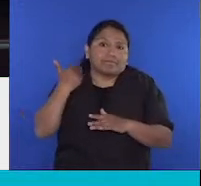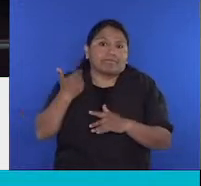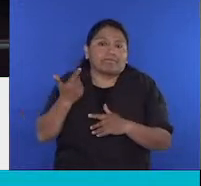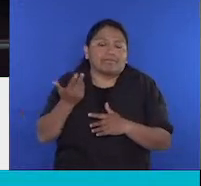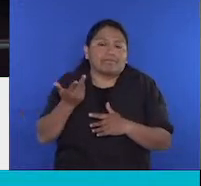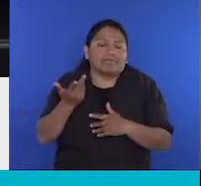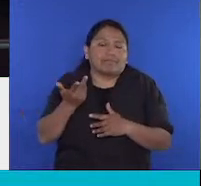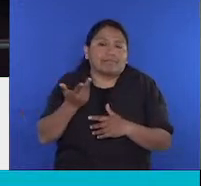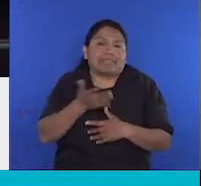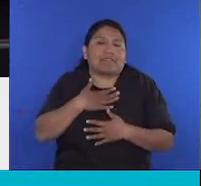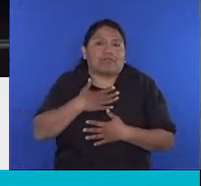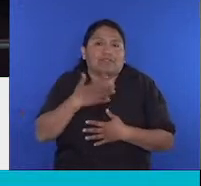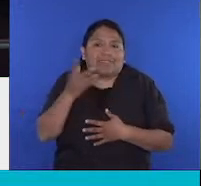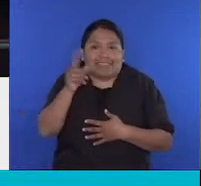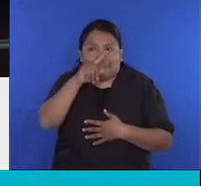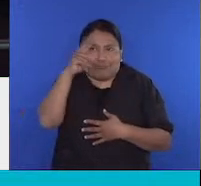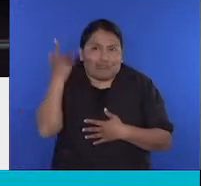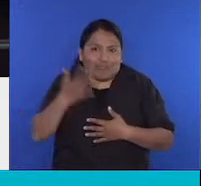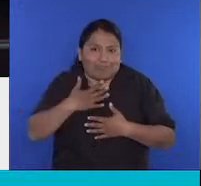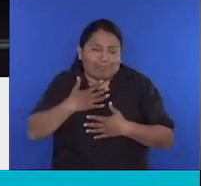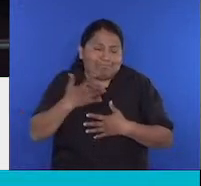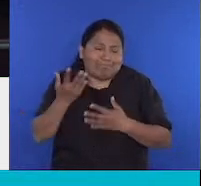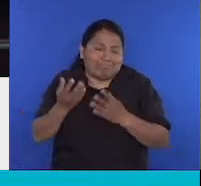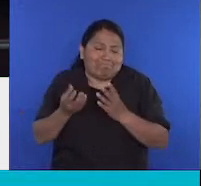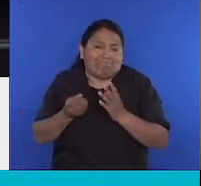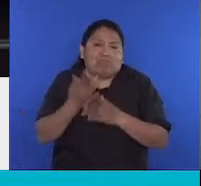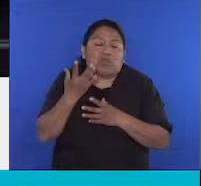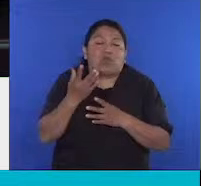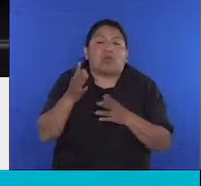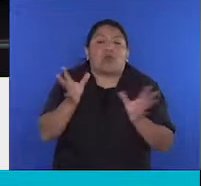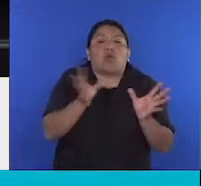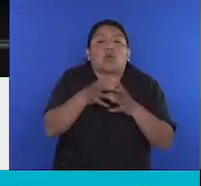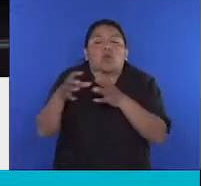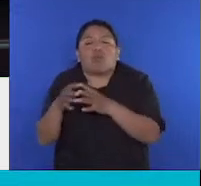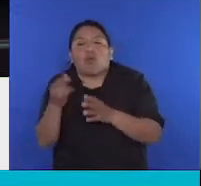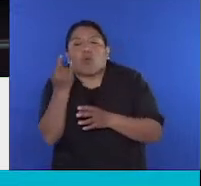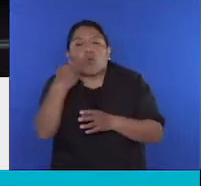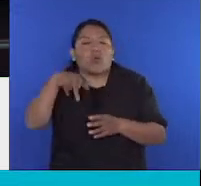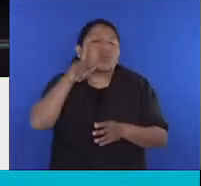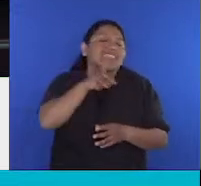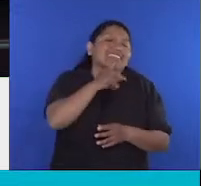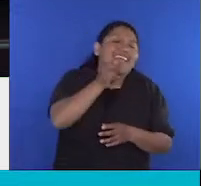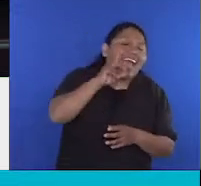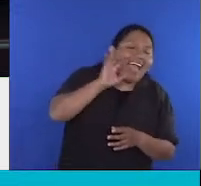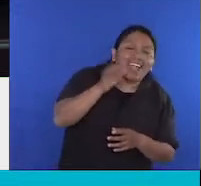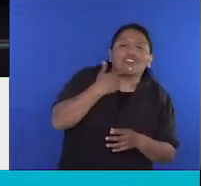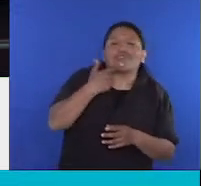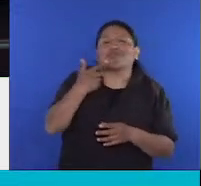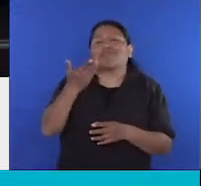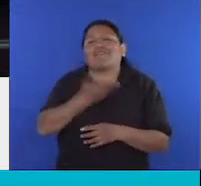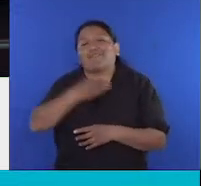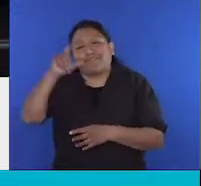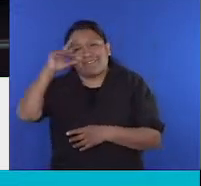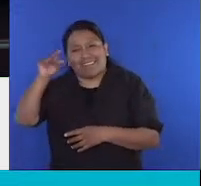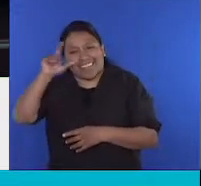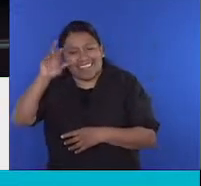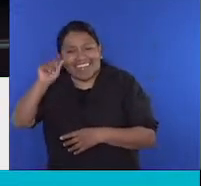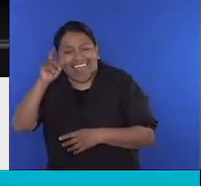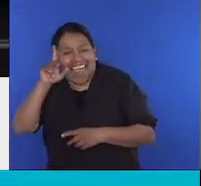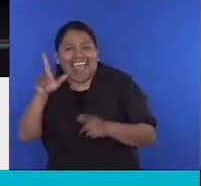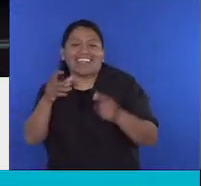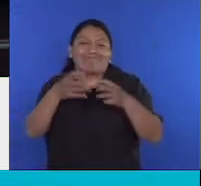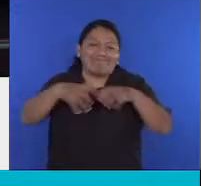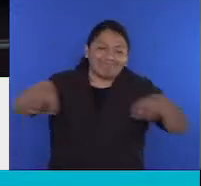con unitarios y federales, con civilización y barbarie, con irigoyenismo y antiirigoyenismo,